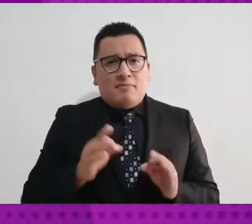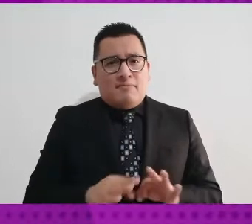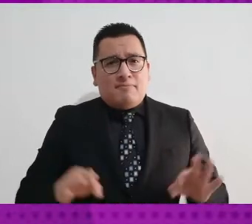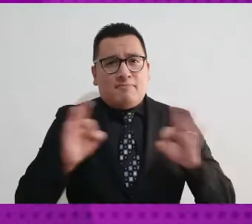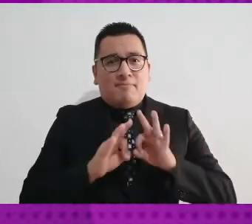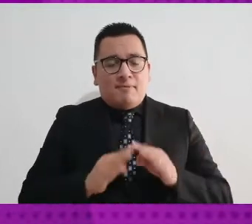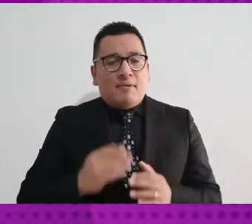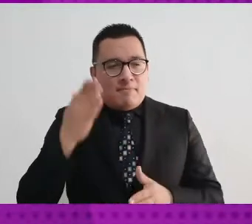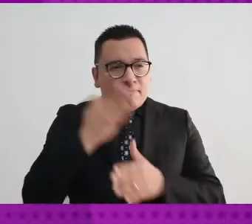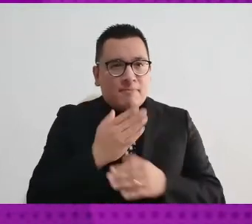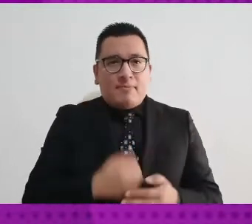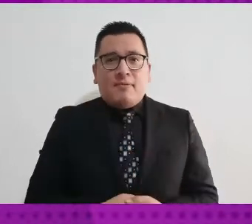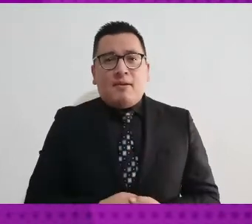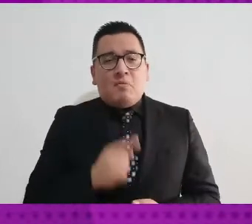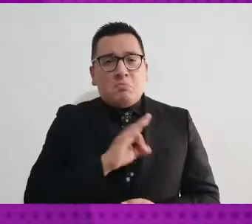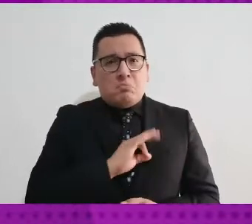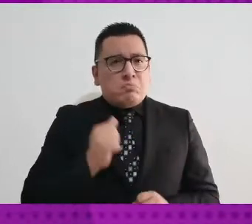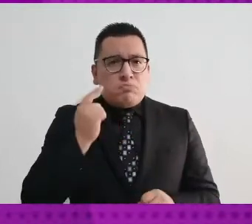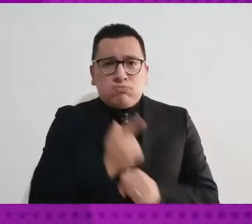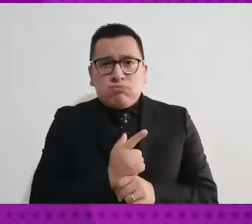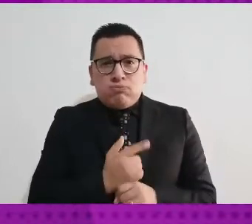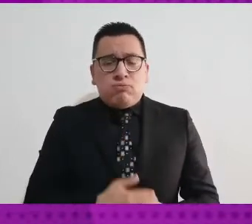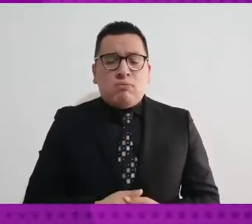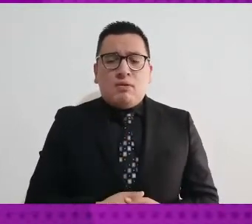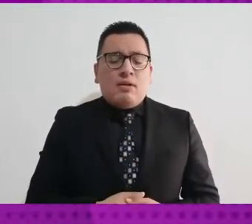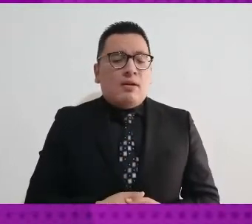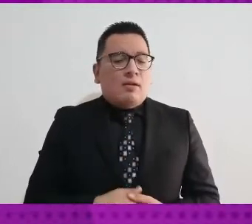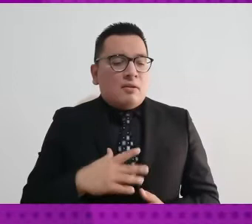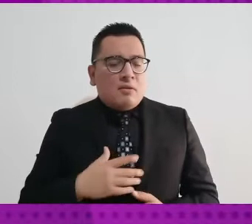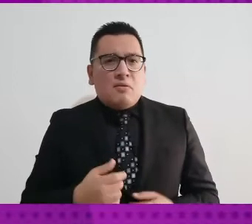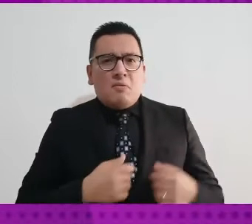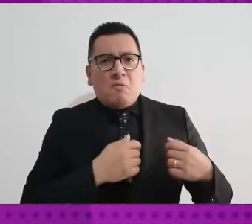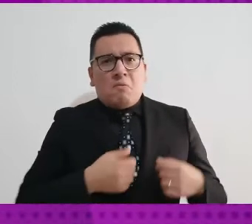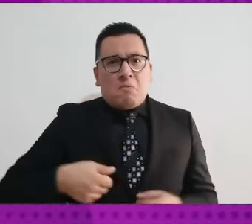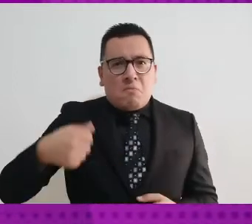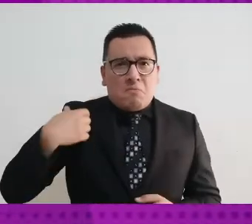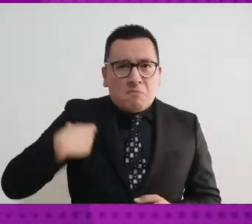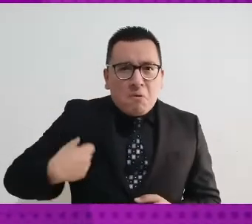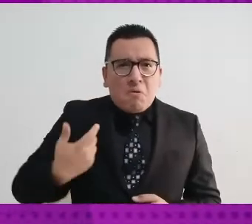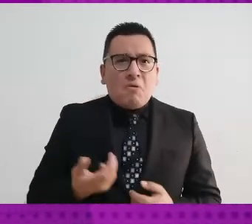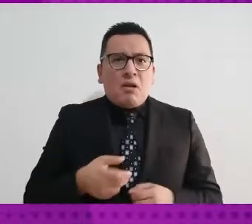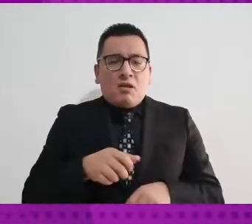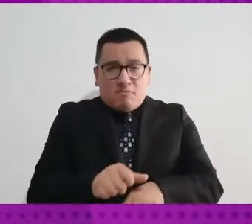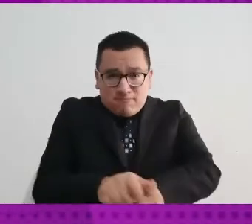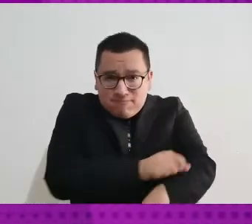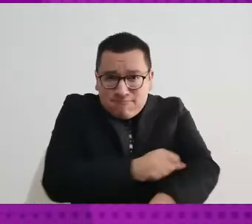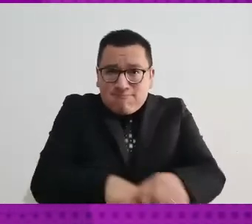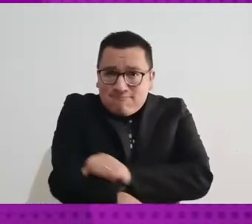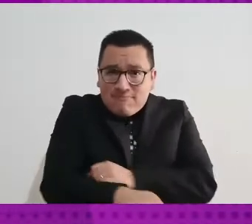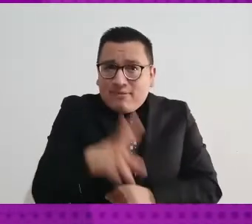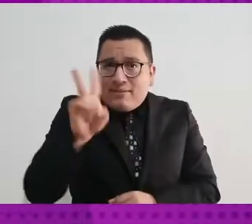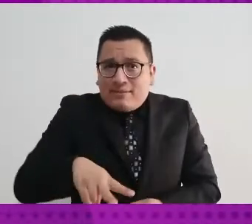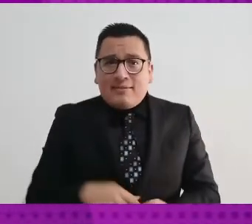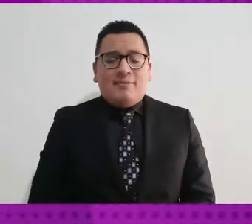importante que los lleve. Ahí van a poder encontrar, ya lo decía Roberto, desde bolsas de mano, calcetines, aunque usted no